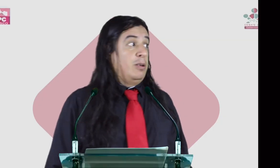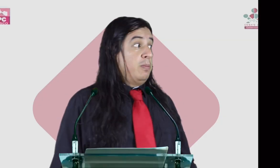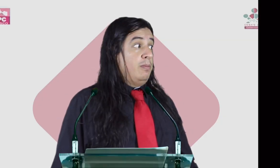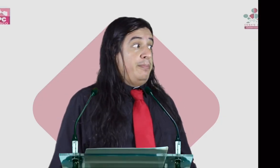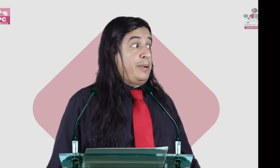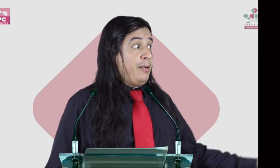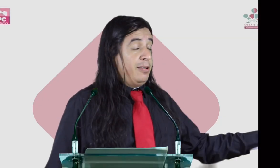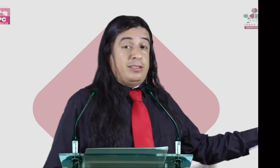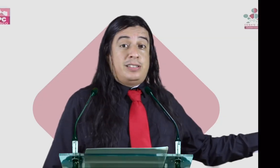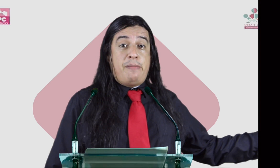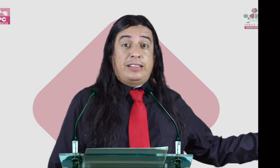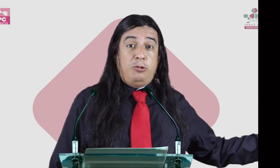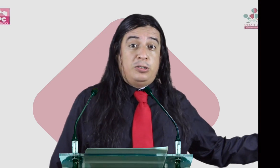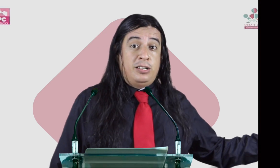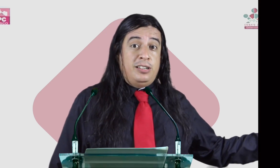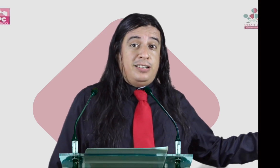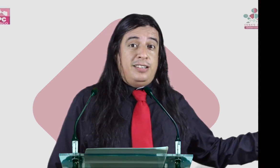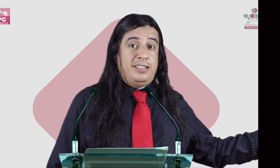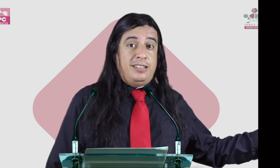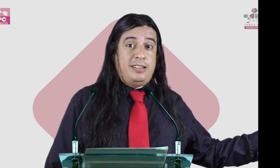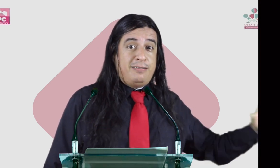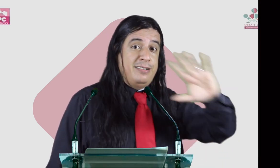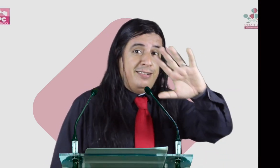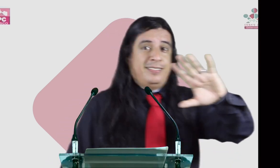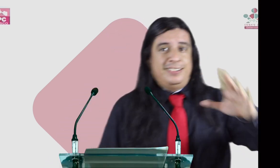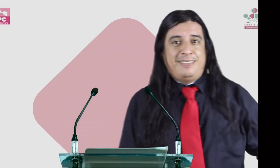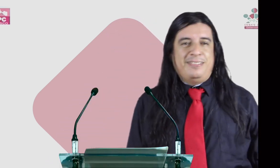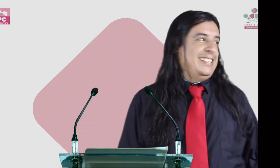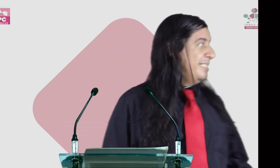Y es todo, porque se me va el trasbús. Bueno, vamos a esa.